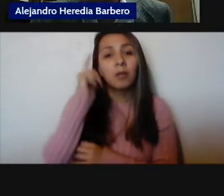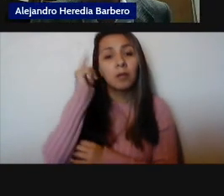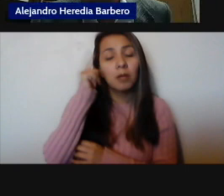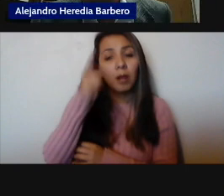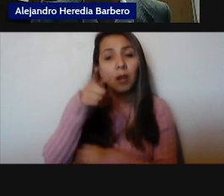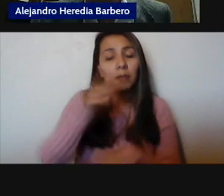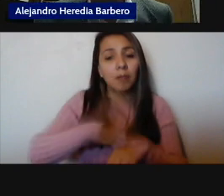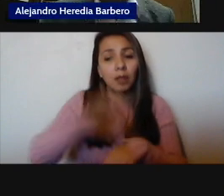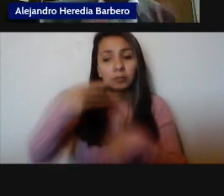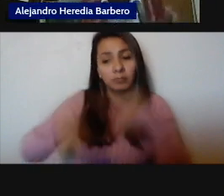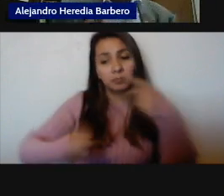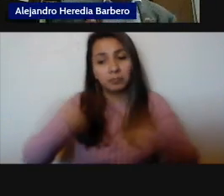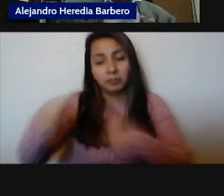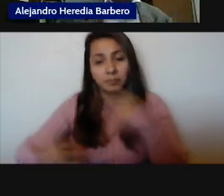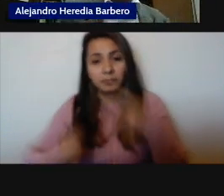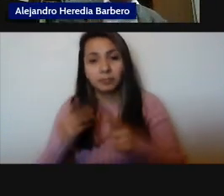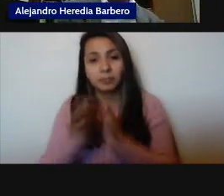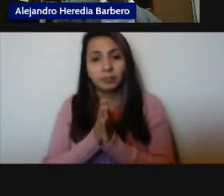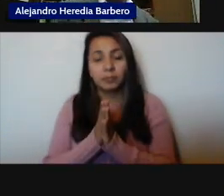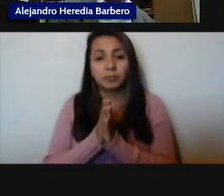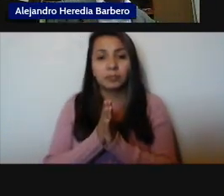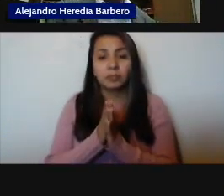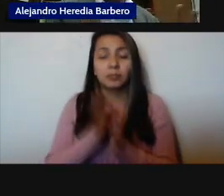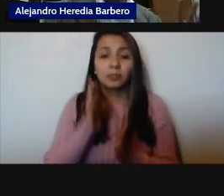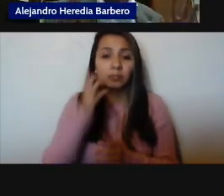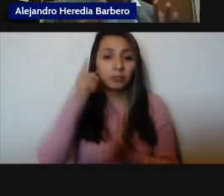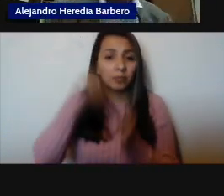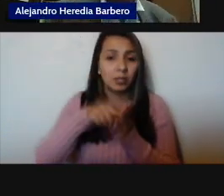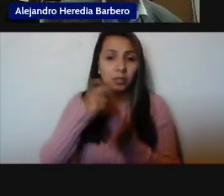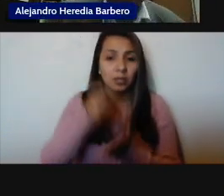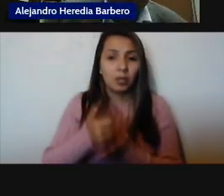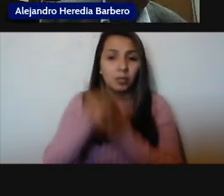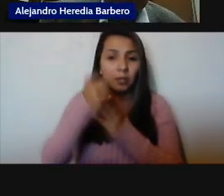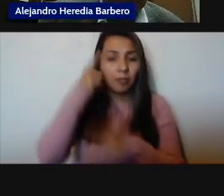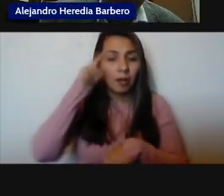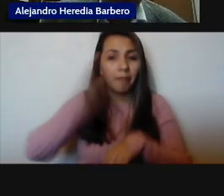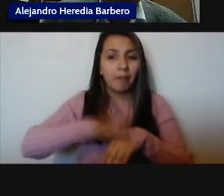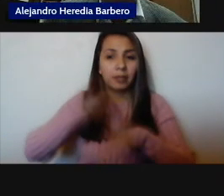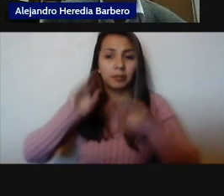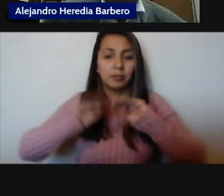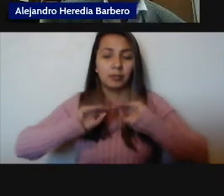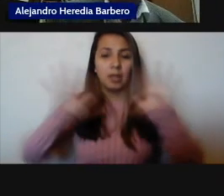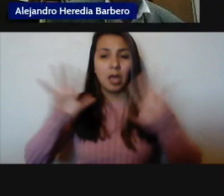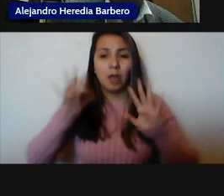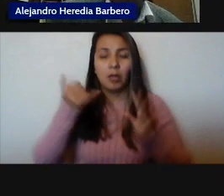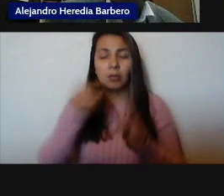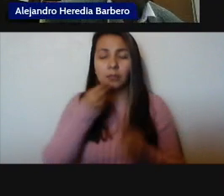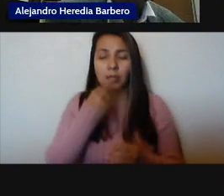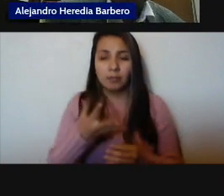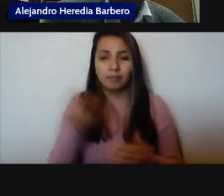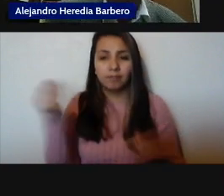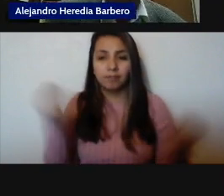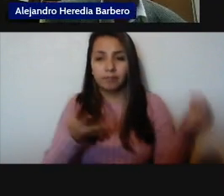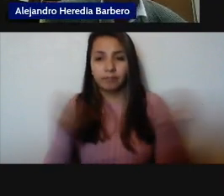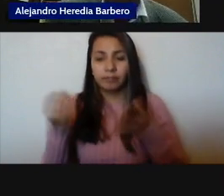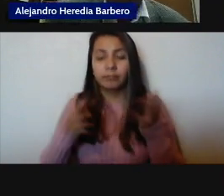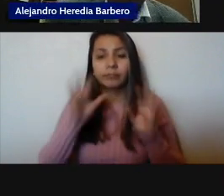como debía hacerlo, pero esperemos que haya algunas otras participaciones, que eso es lo que da más claridad y